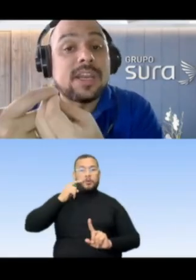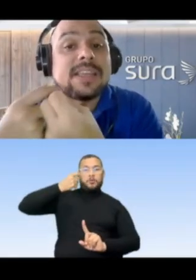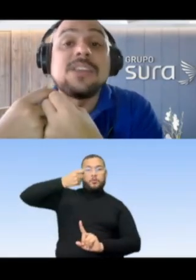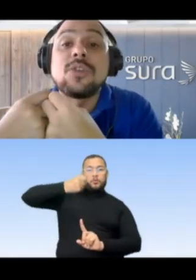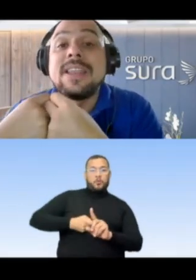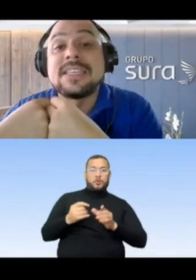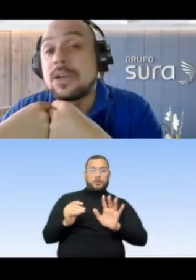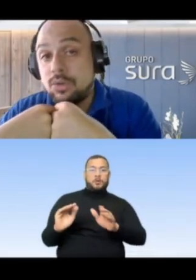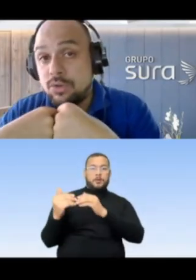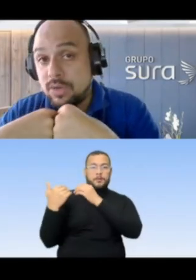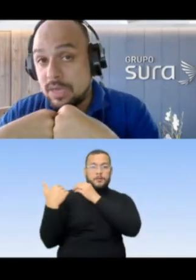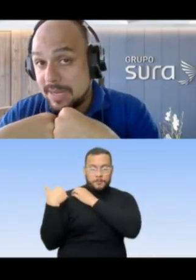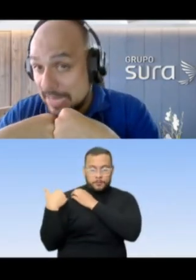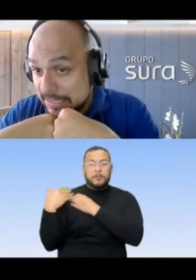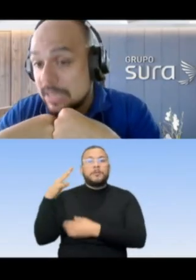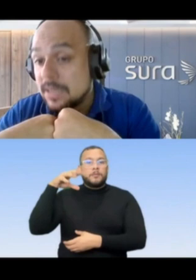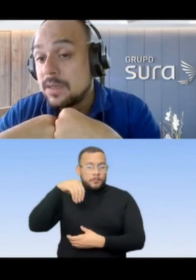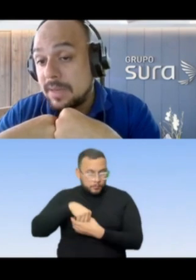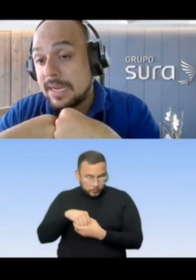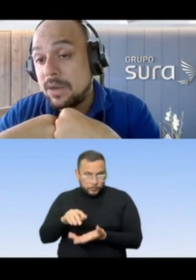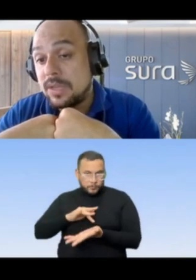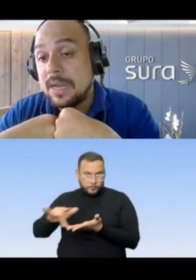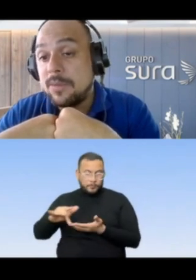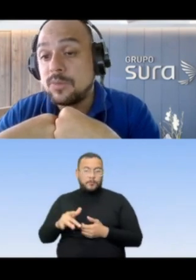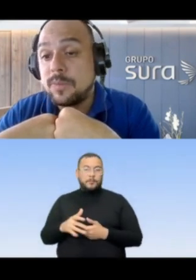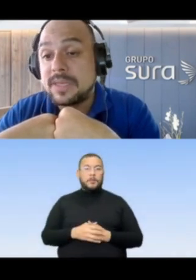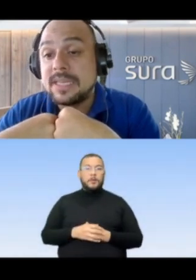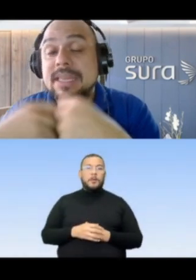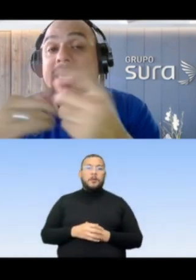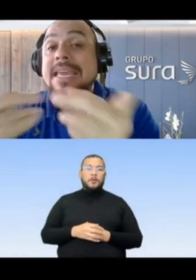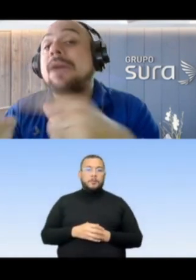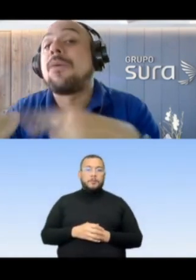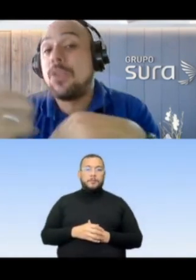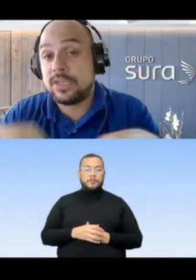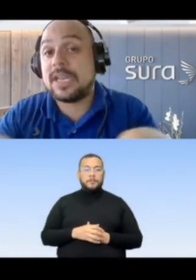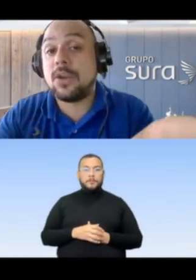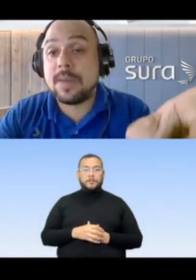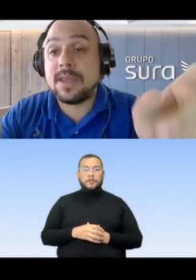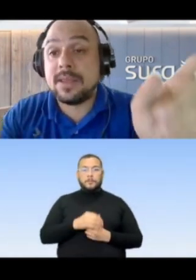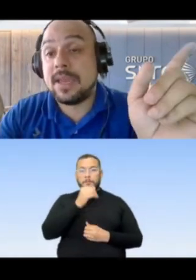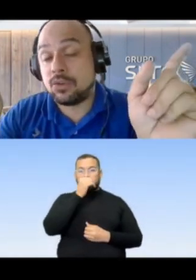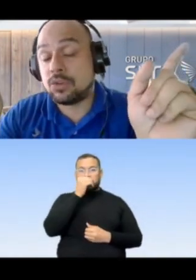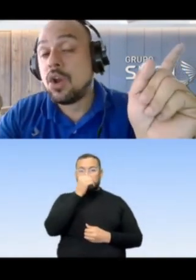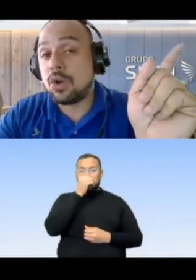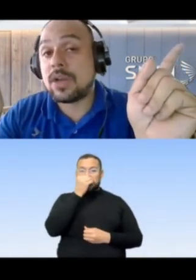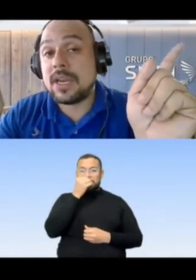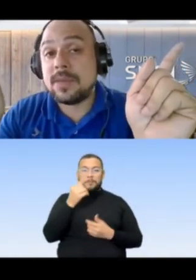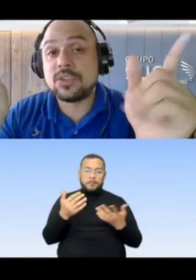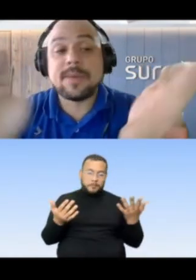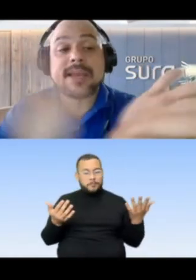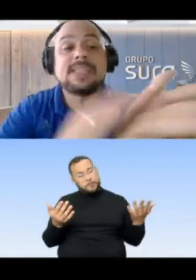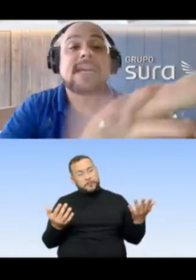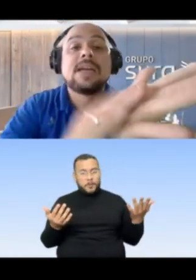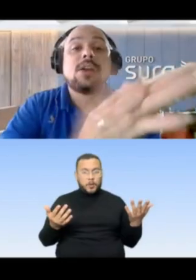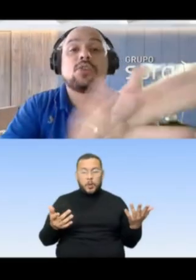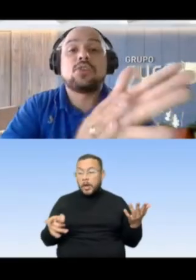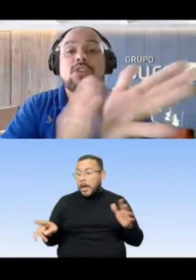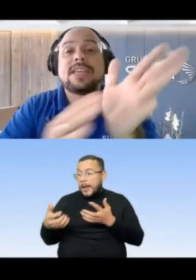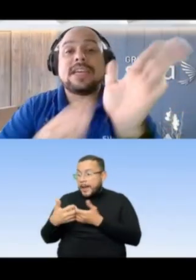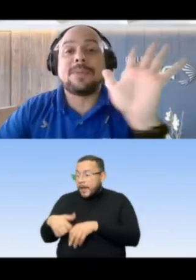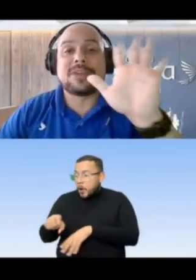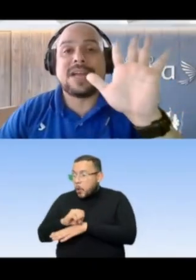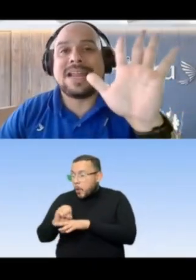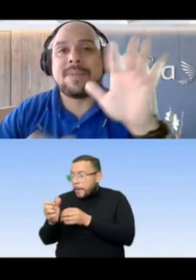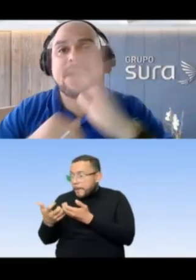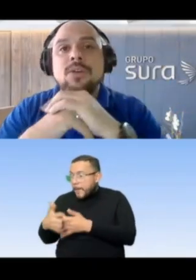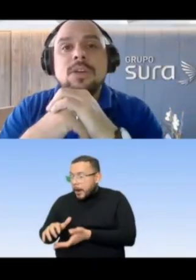responsabilidades podemos tener dentro del desarrollo de una emergencia, para que lo tengamos muy presente y que cuando lleguen obviamente esos organismos de emergencia,